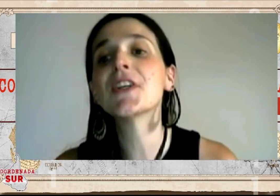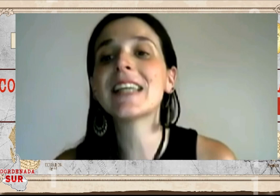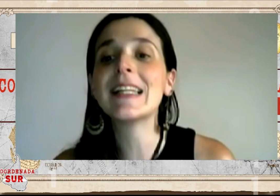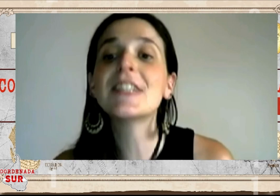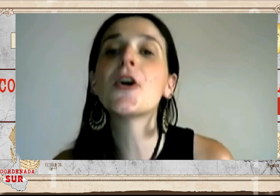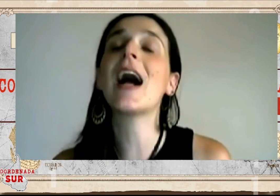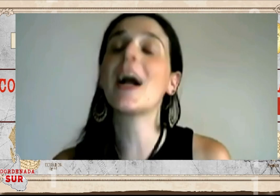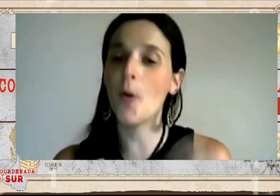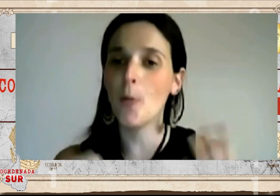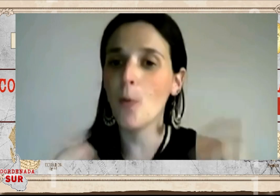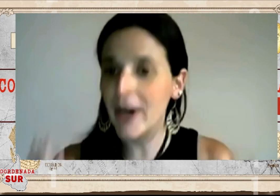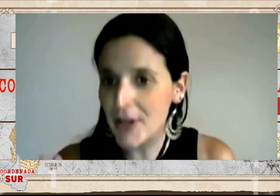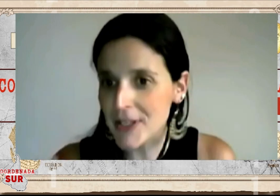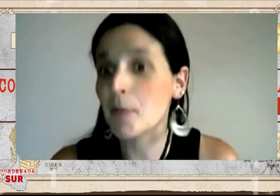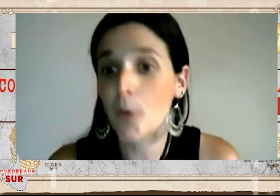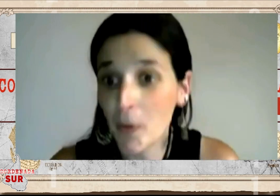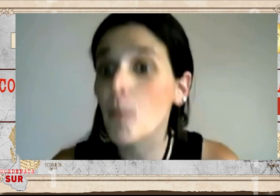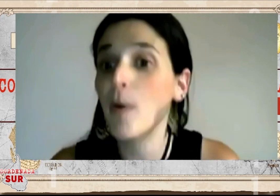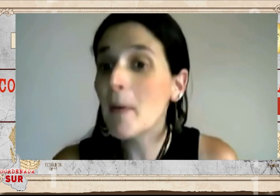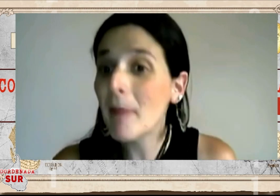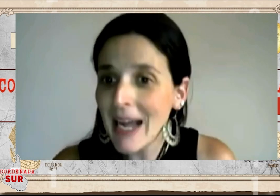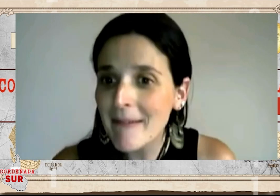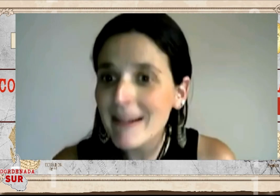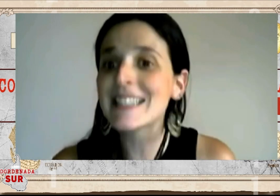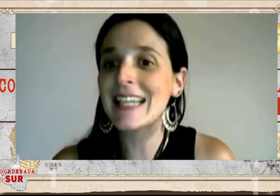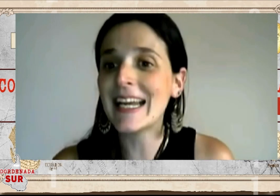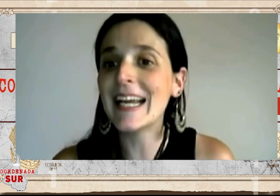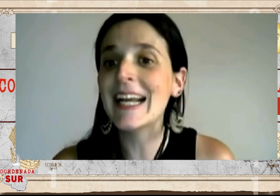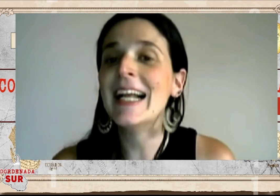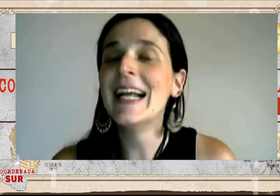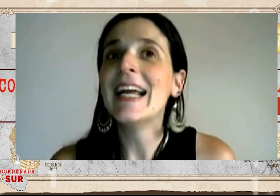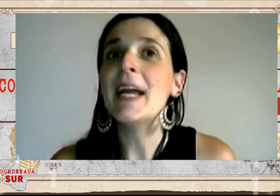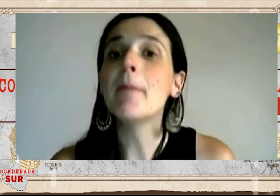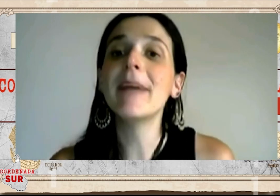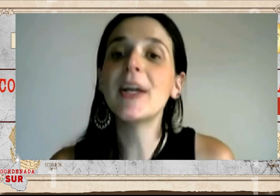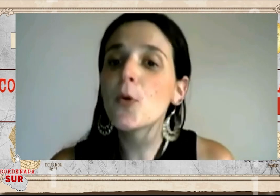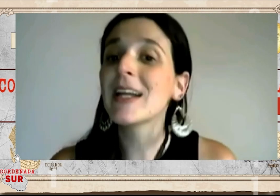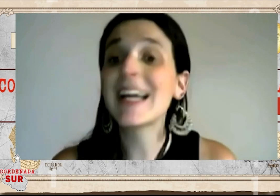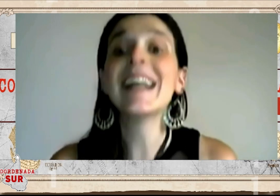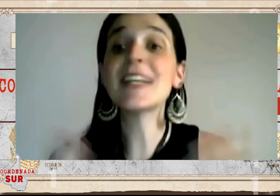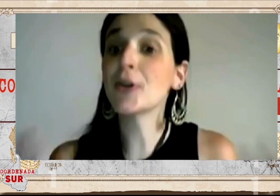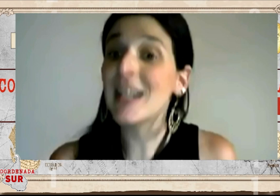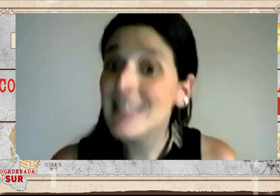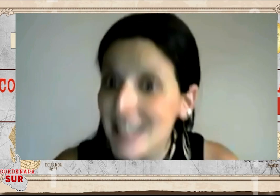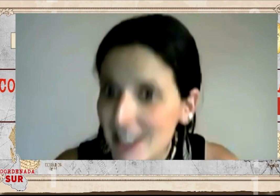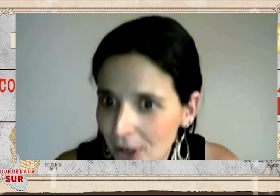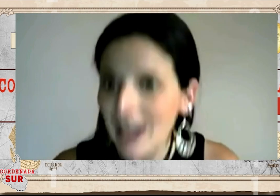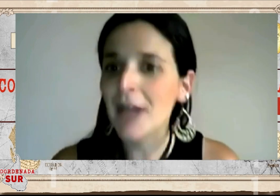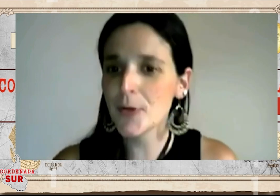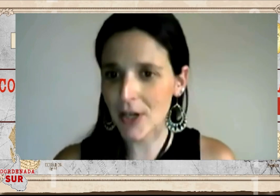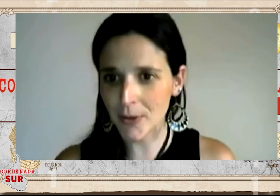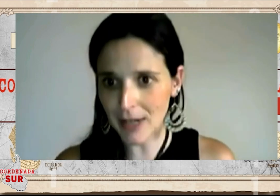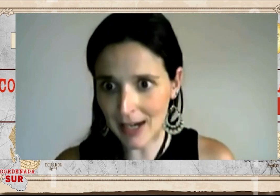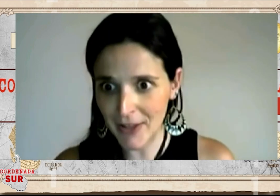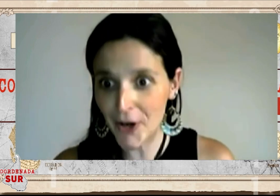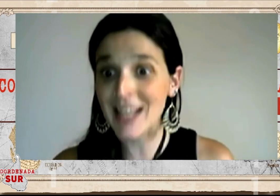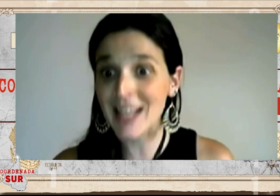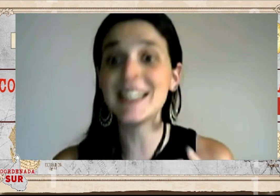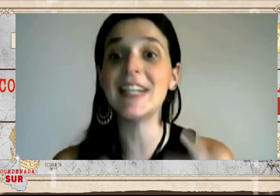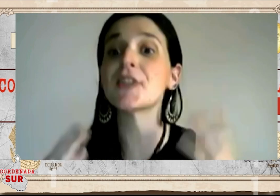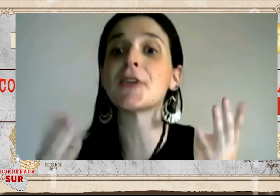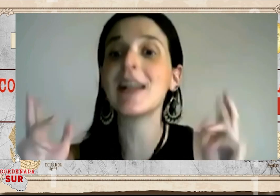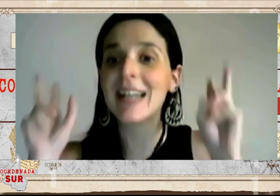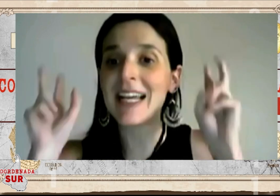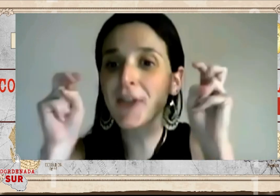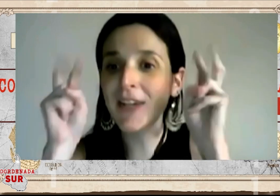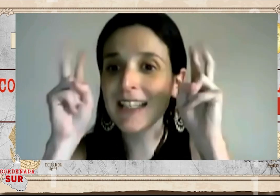se ha dicho con buenas palabras que Perú está nacionalizando la lucha contra las drogas, y eso